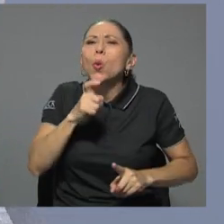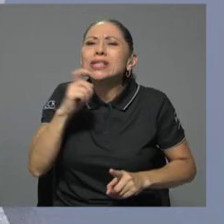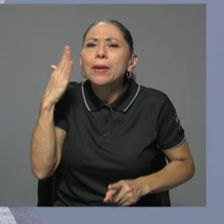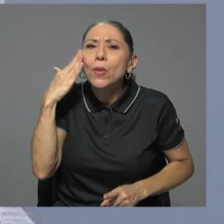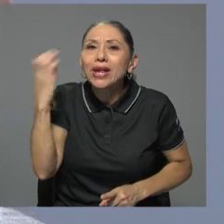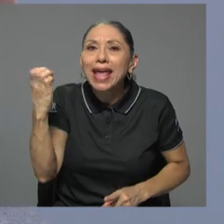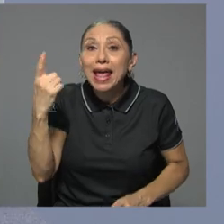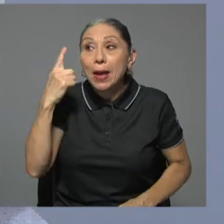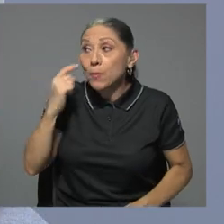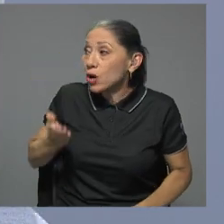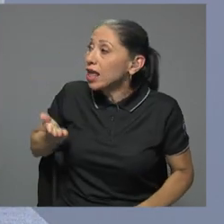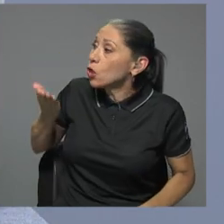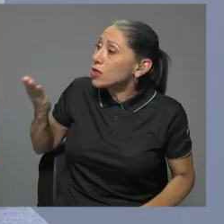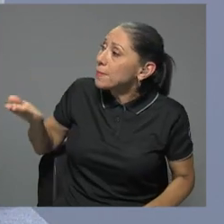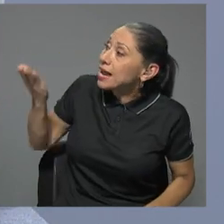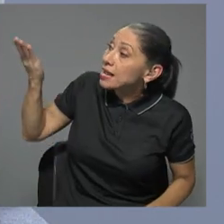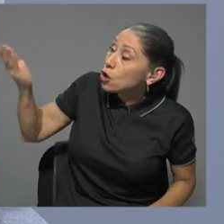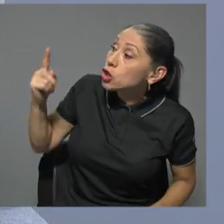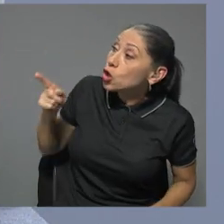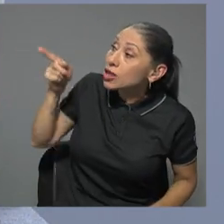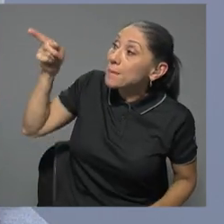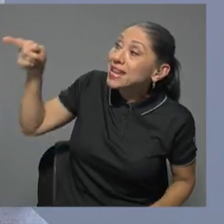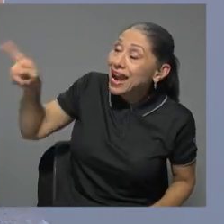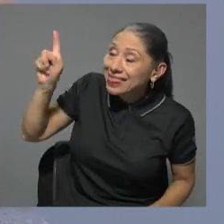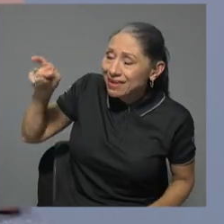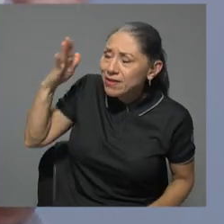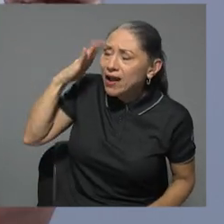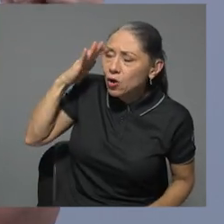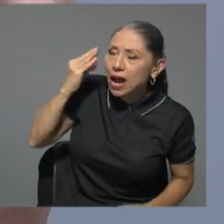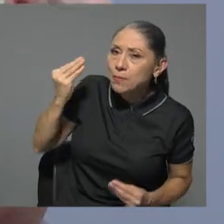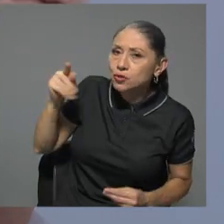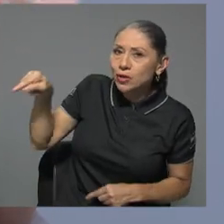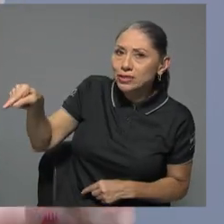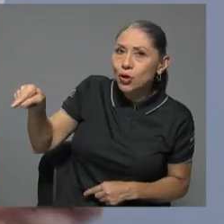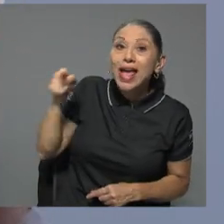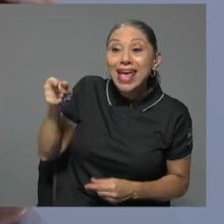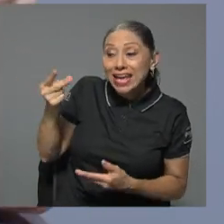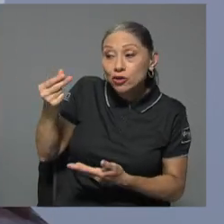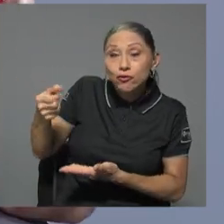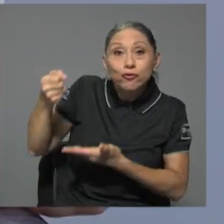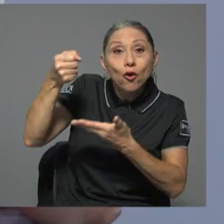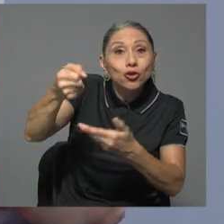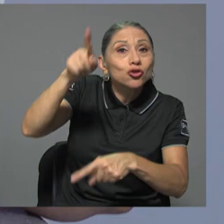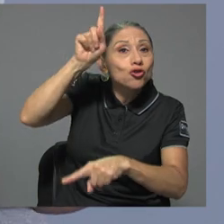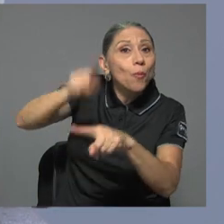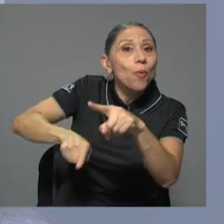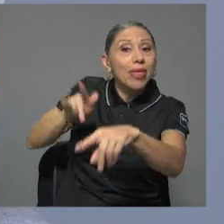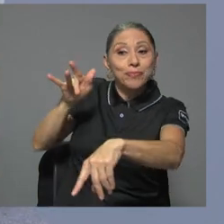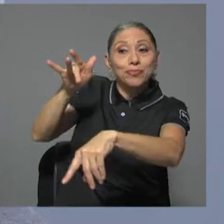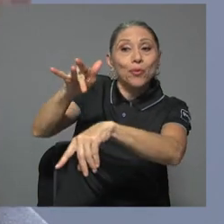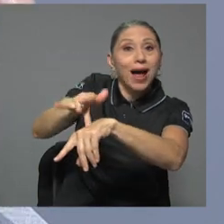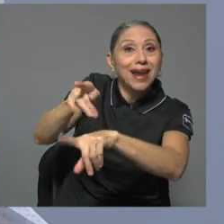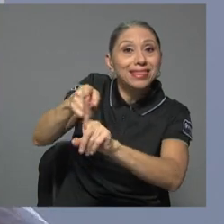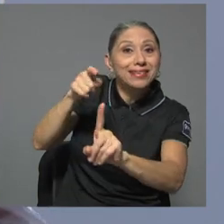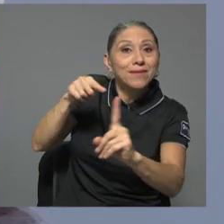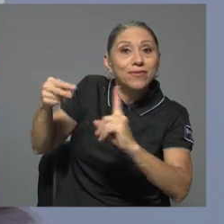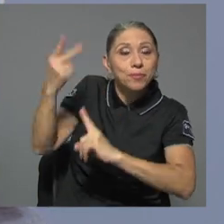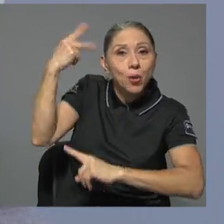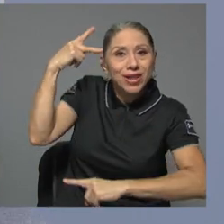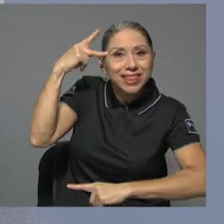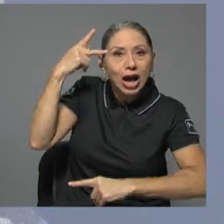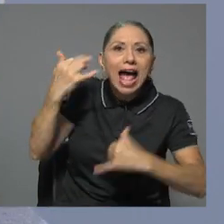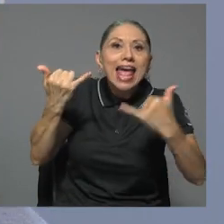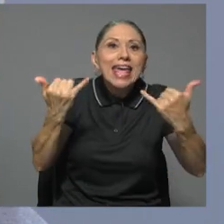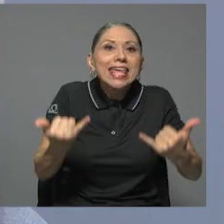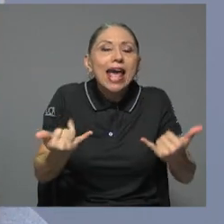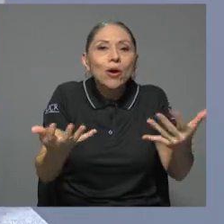y doña laura y doña pilar debe valorar montones eso son fondos que no permiten la mano política y ahora quieren